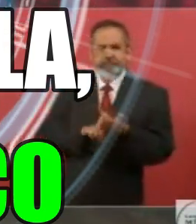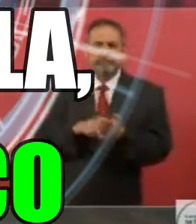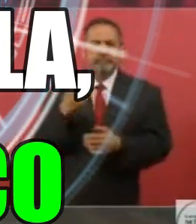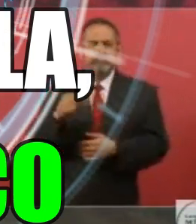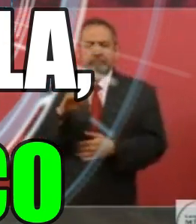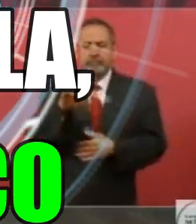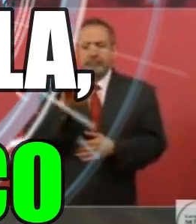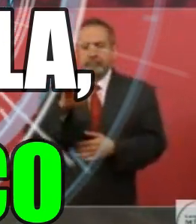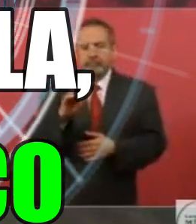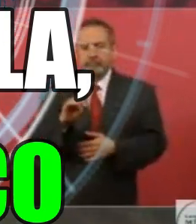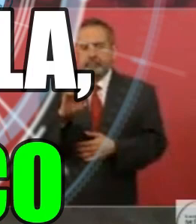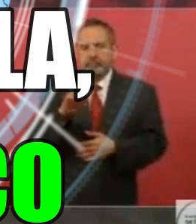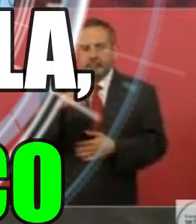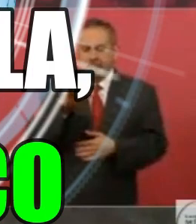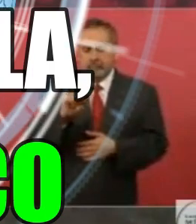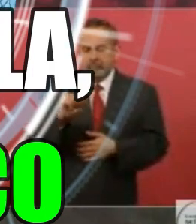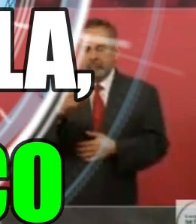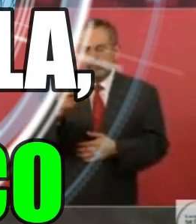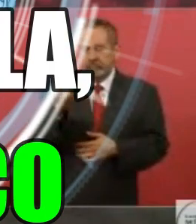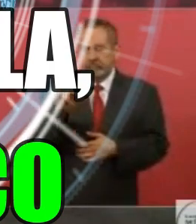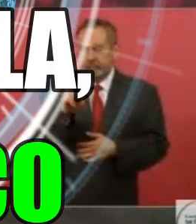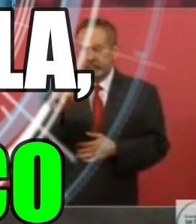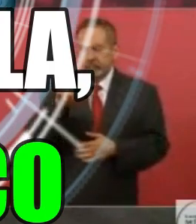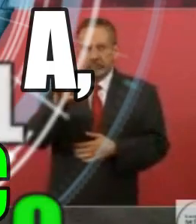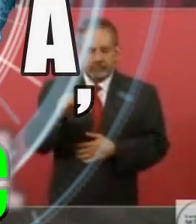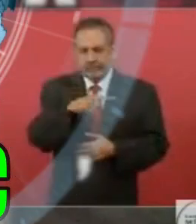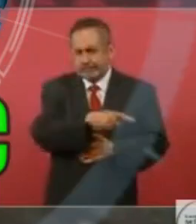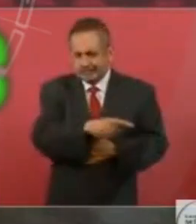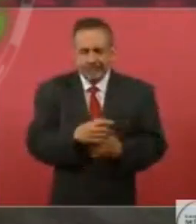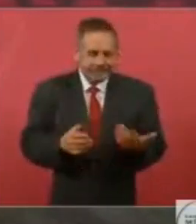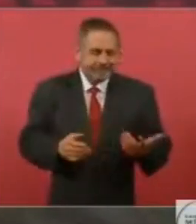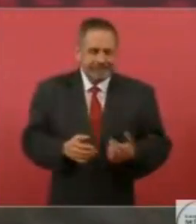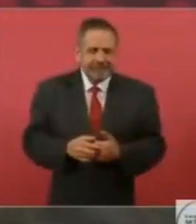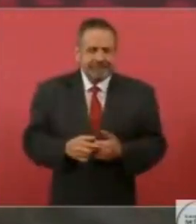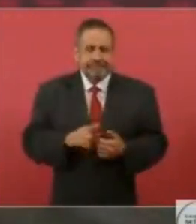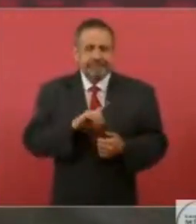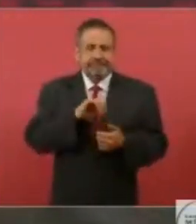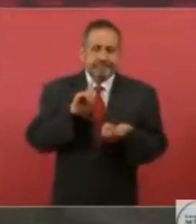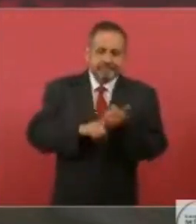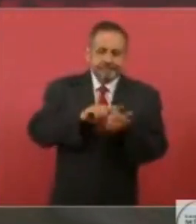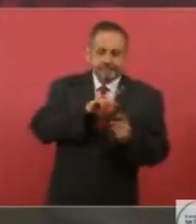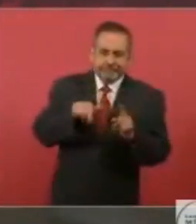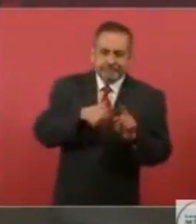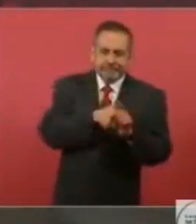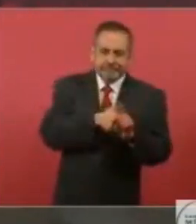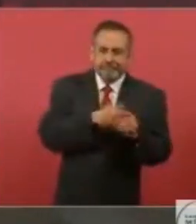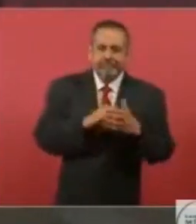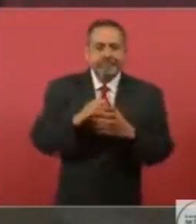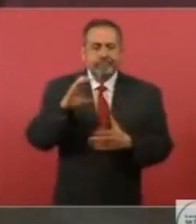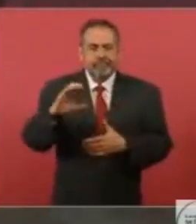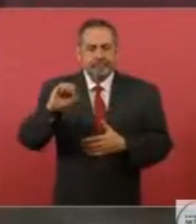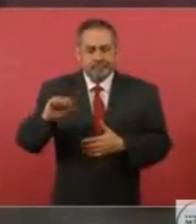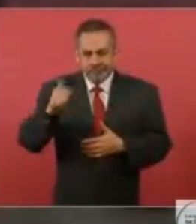hijo, pero desde luego detrás está Salinas